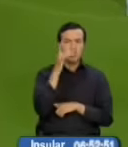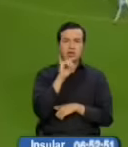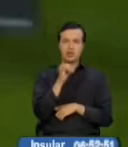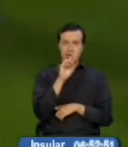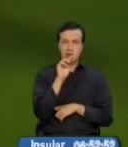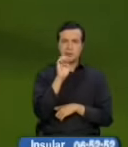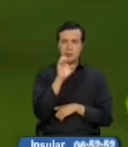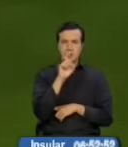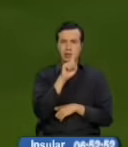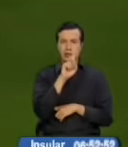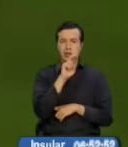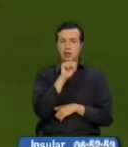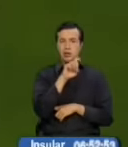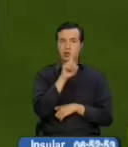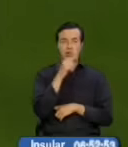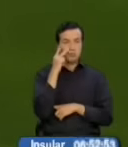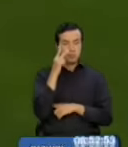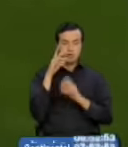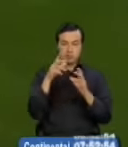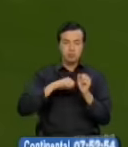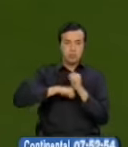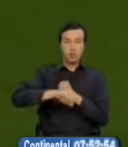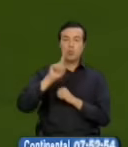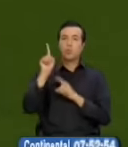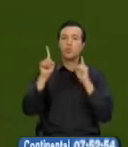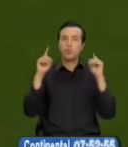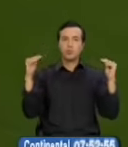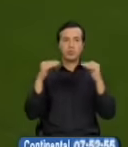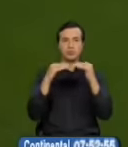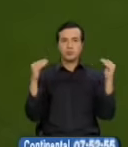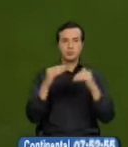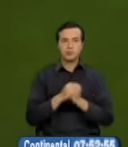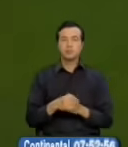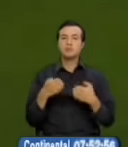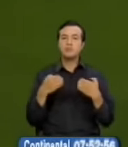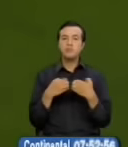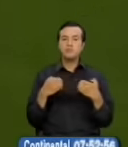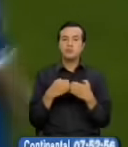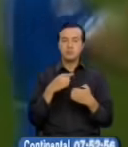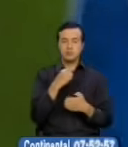Jiménez, luego del cobro de este tiro penal. 1-1. El equipo de